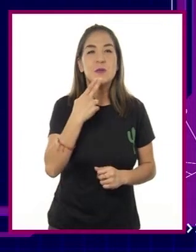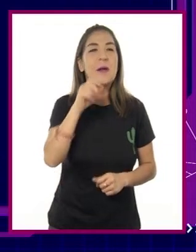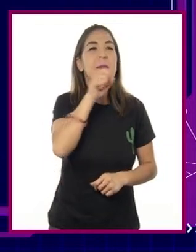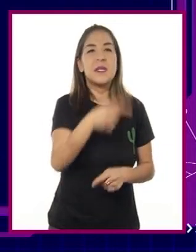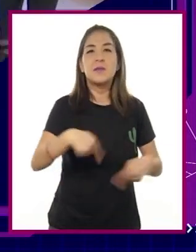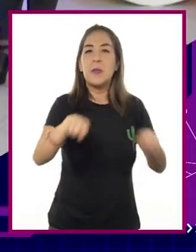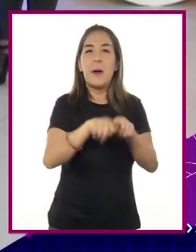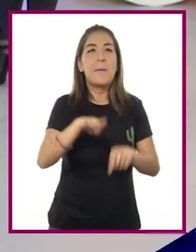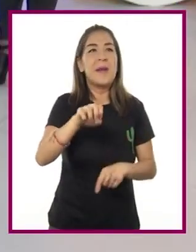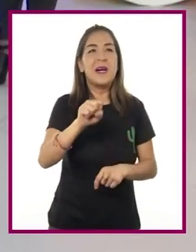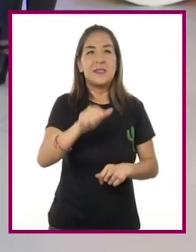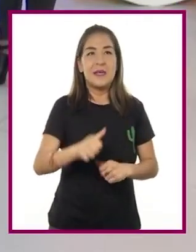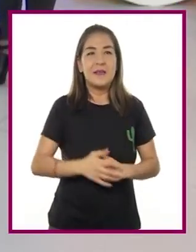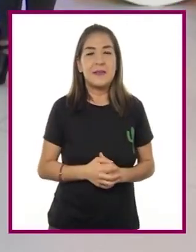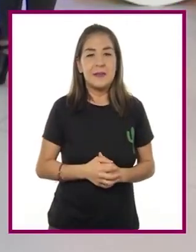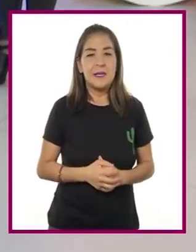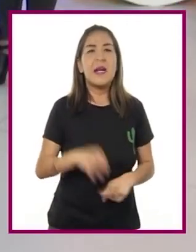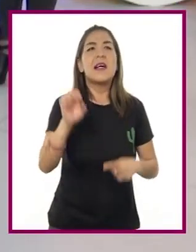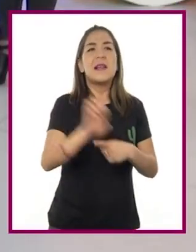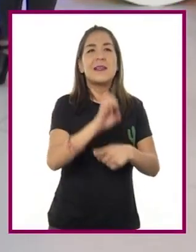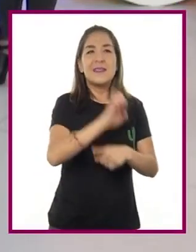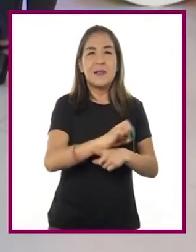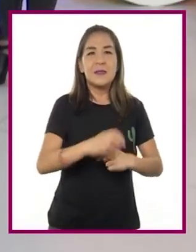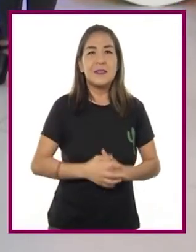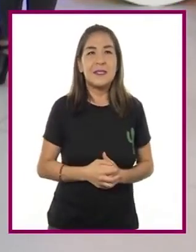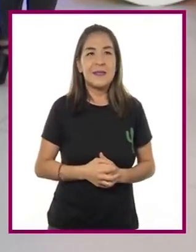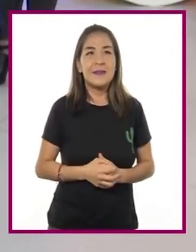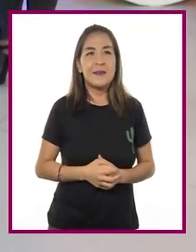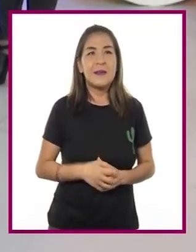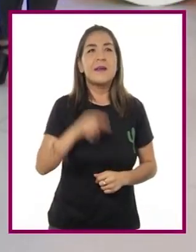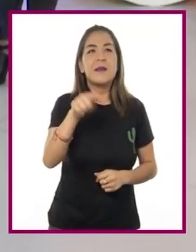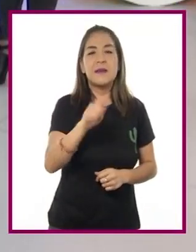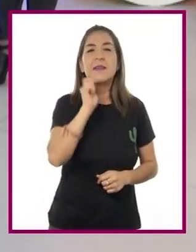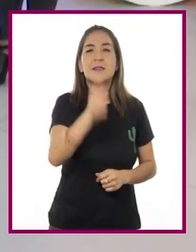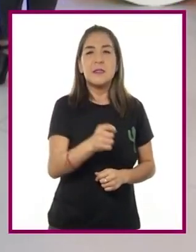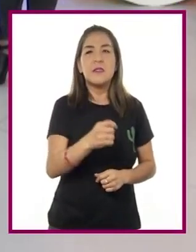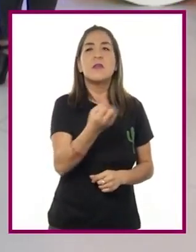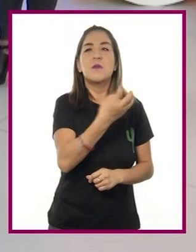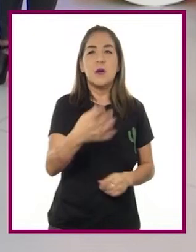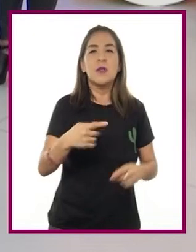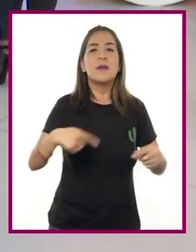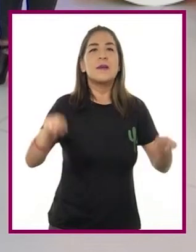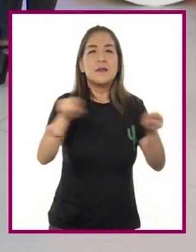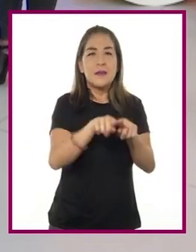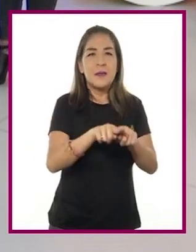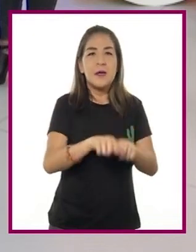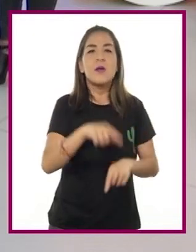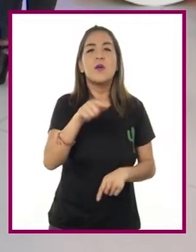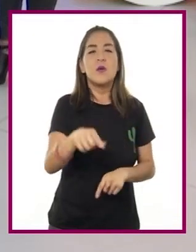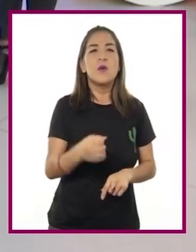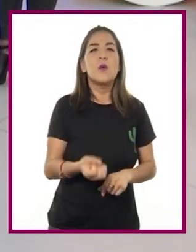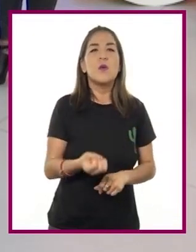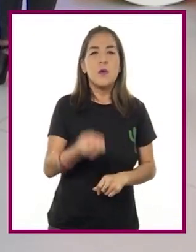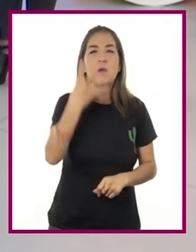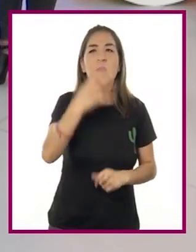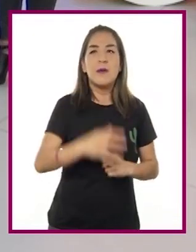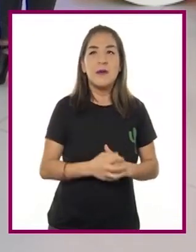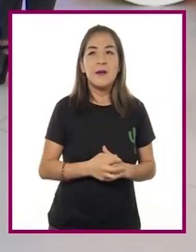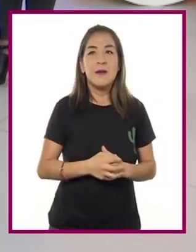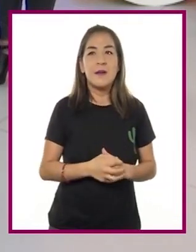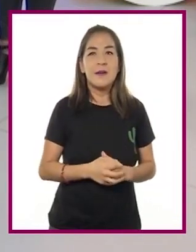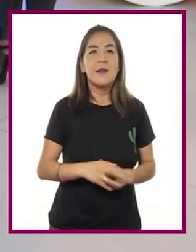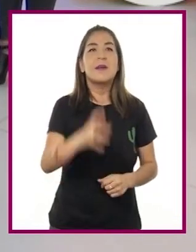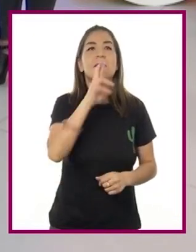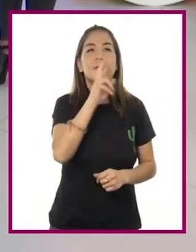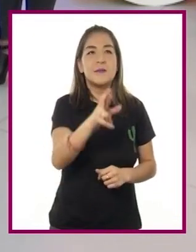masa. Entonces, maestra, hicimos todos los procedimientos correctos, pero ¿cómo podemos asegurar que el